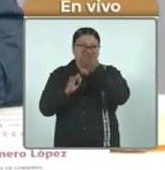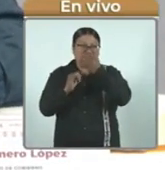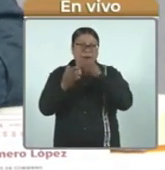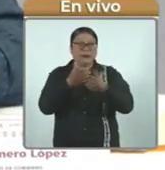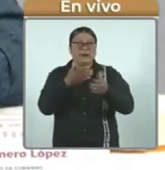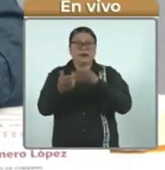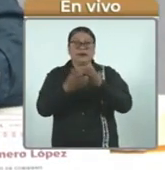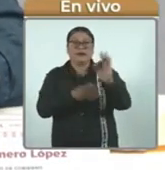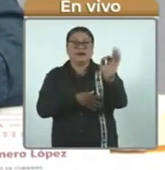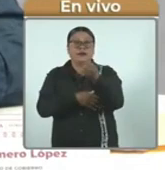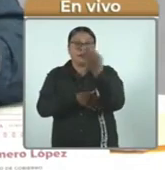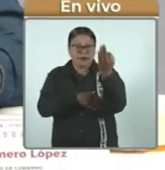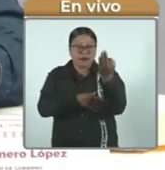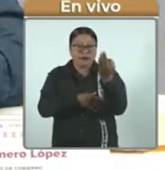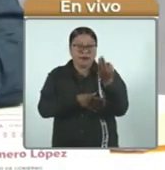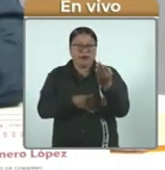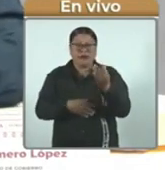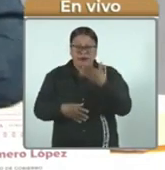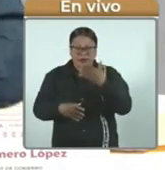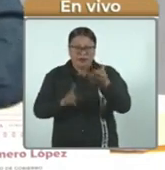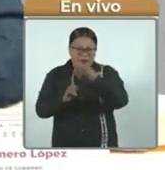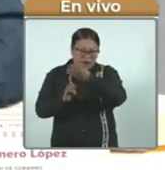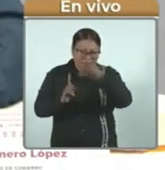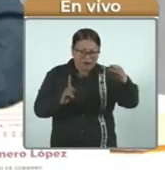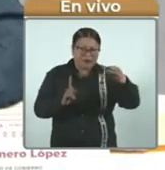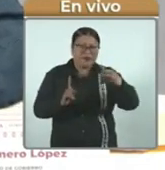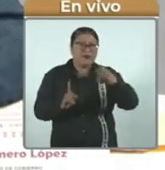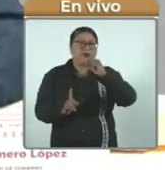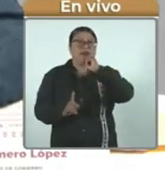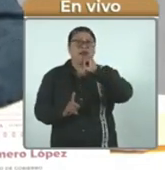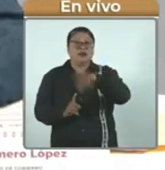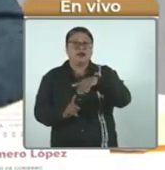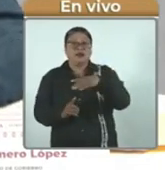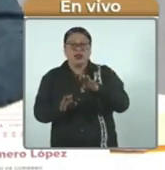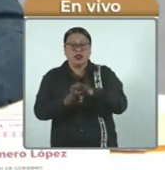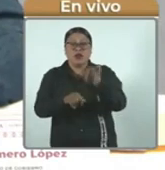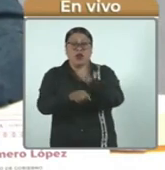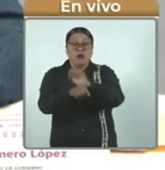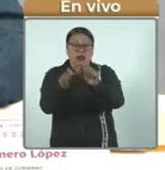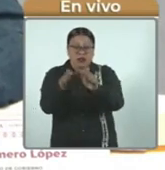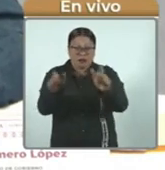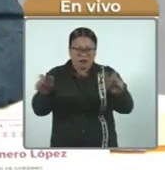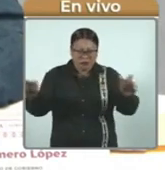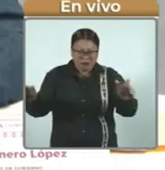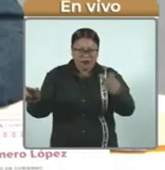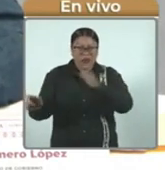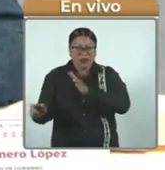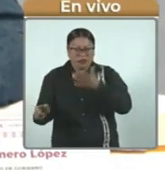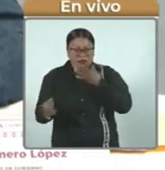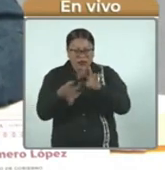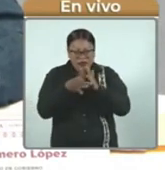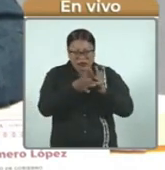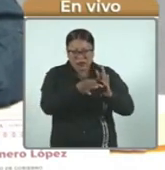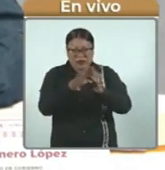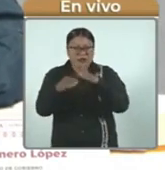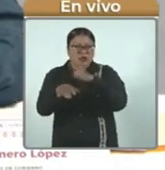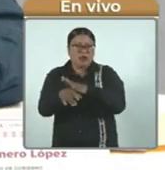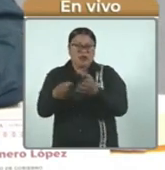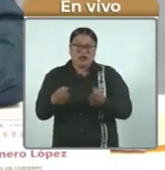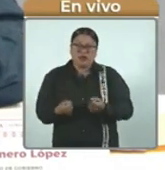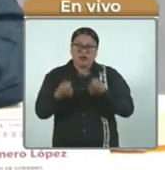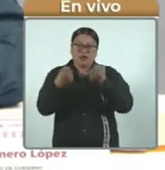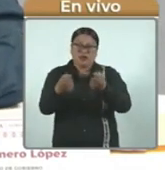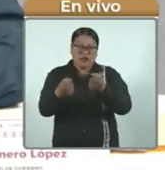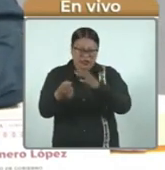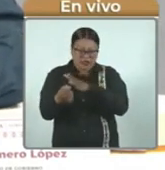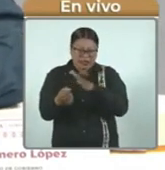modelo federal de manera orgánica y también de manera operativa. Va a haber una coordinación más fuerte aún que la